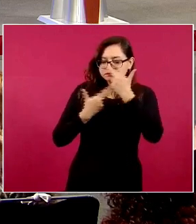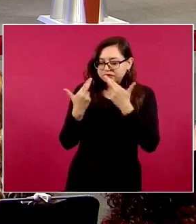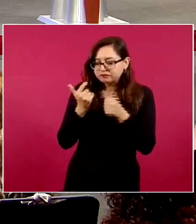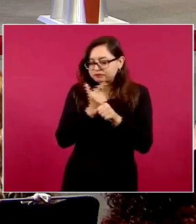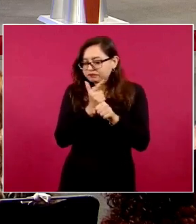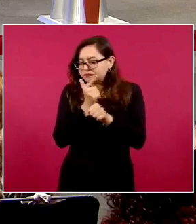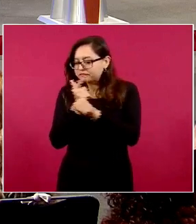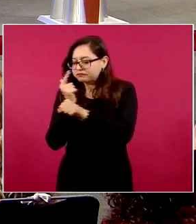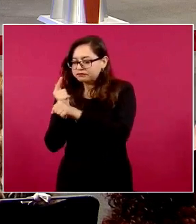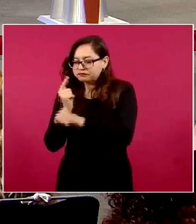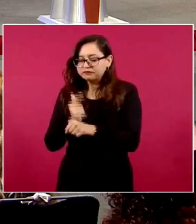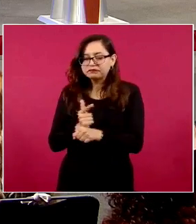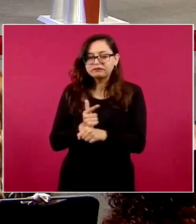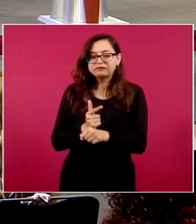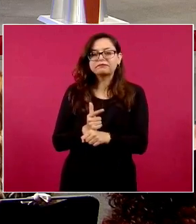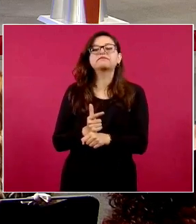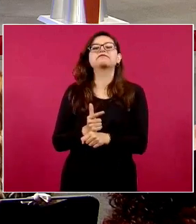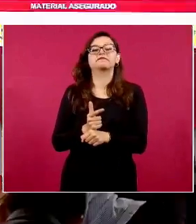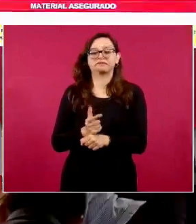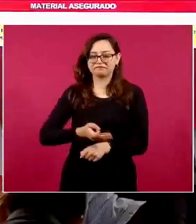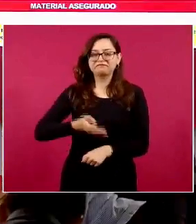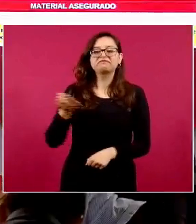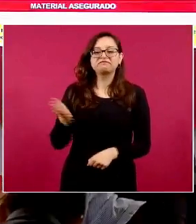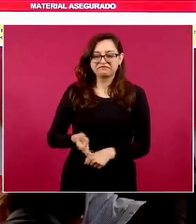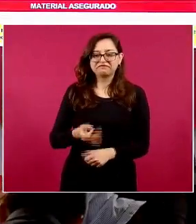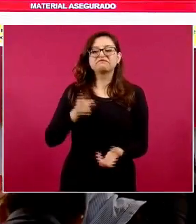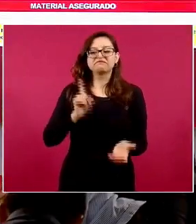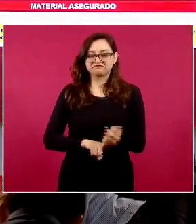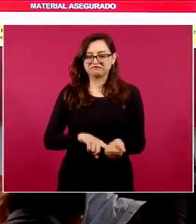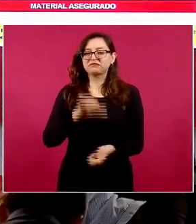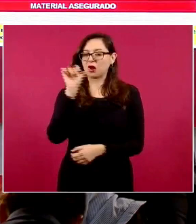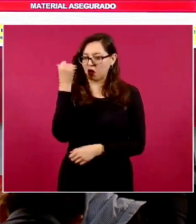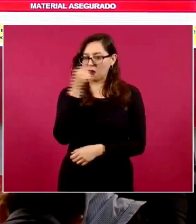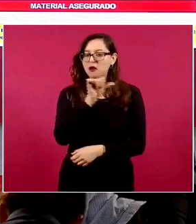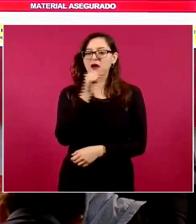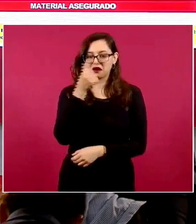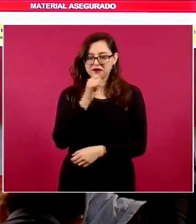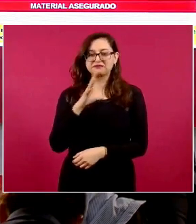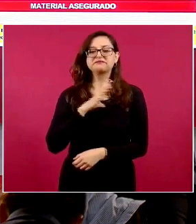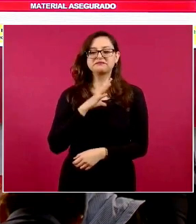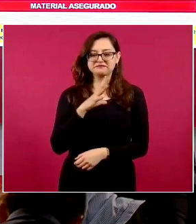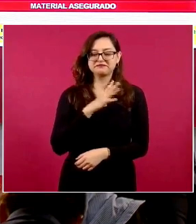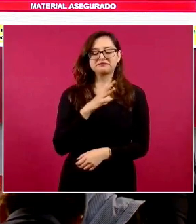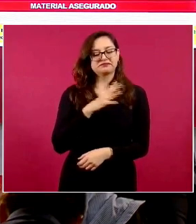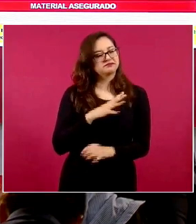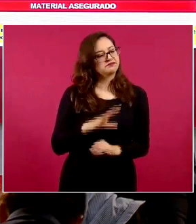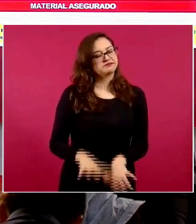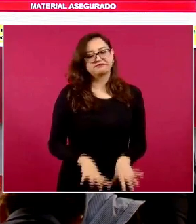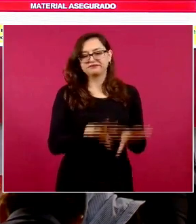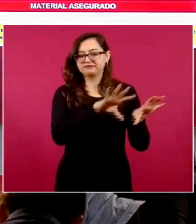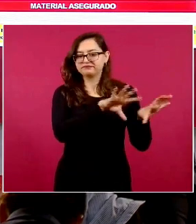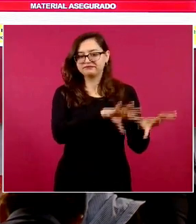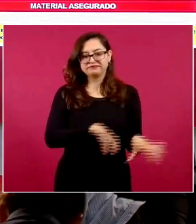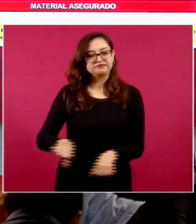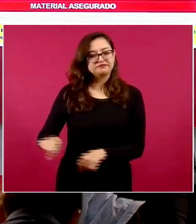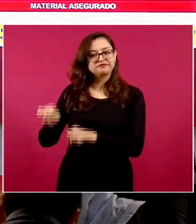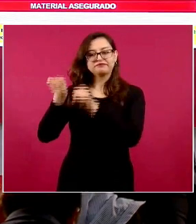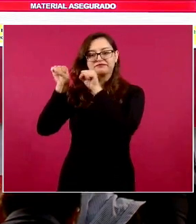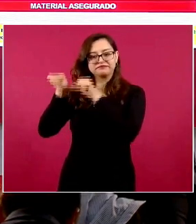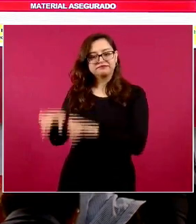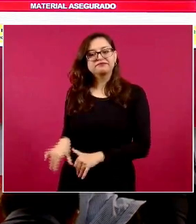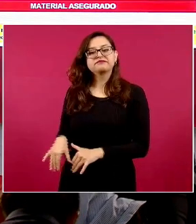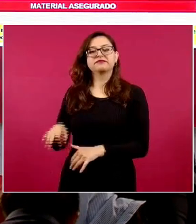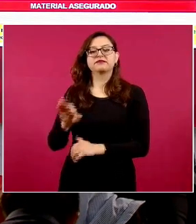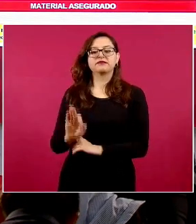dictámenes de química forense, resultó positivo a cocaína esta sustancia y fueron puestos a disposición de